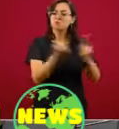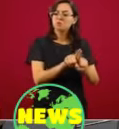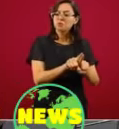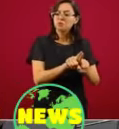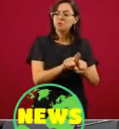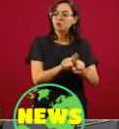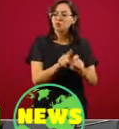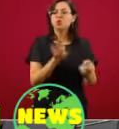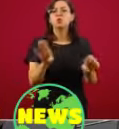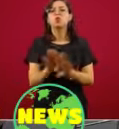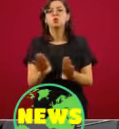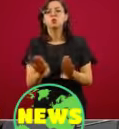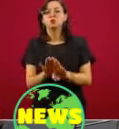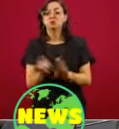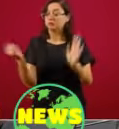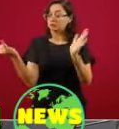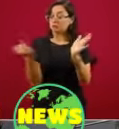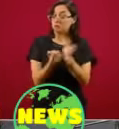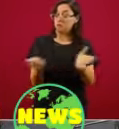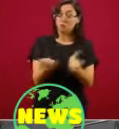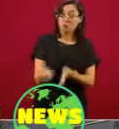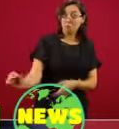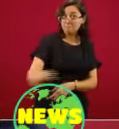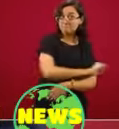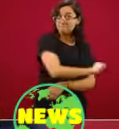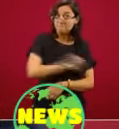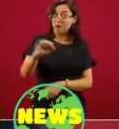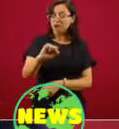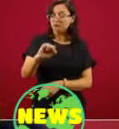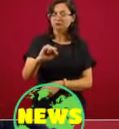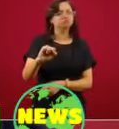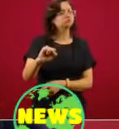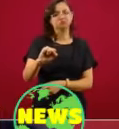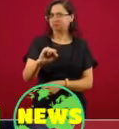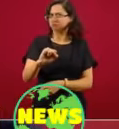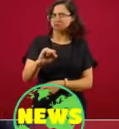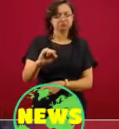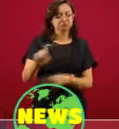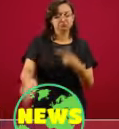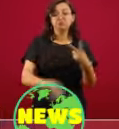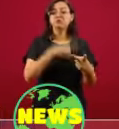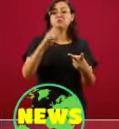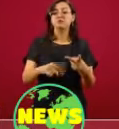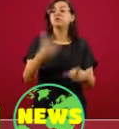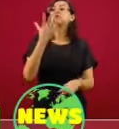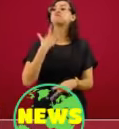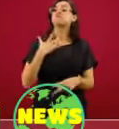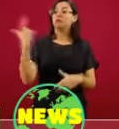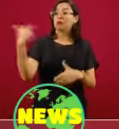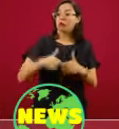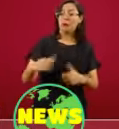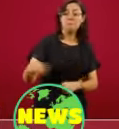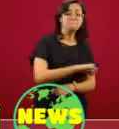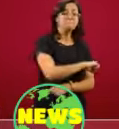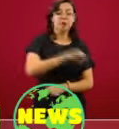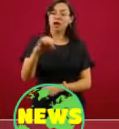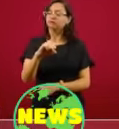No aumentan los impuestos, no hay gasolinazos como era antes, al contrario,